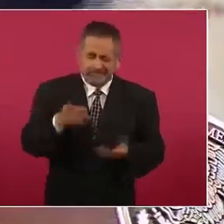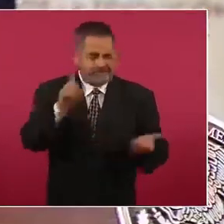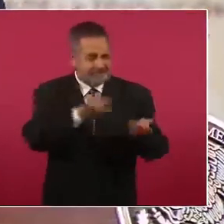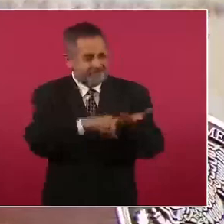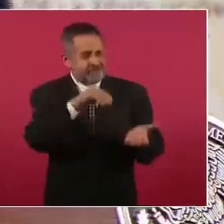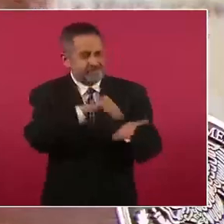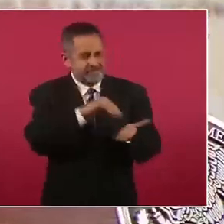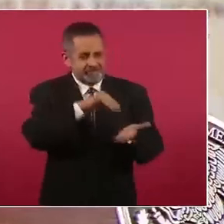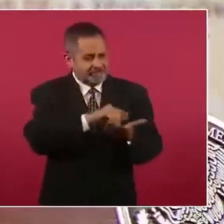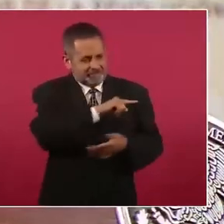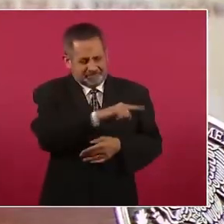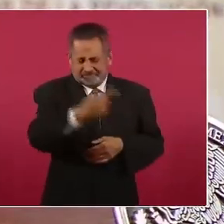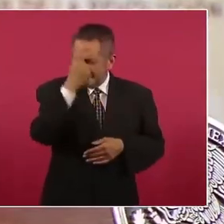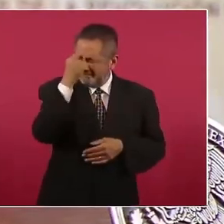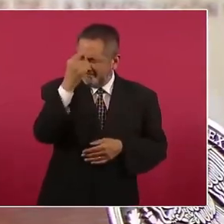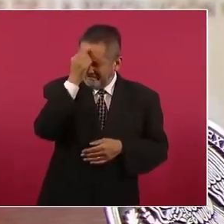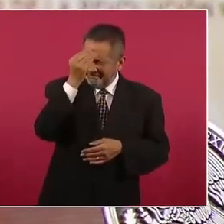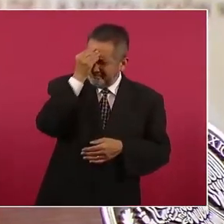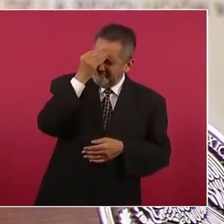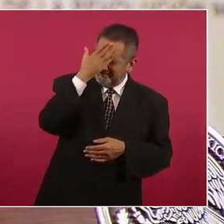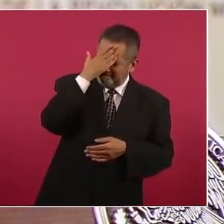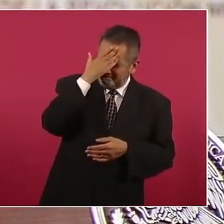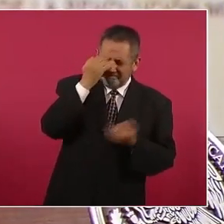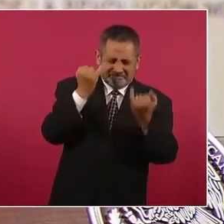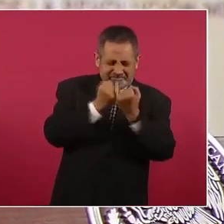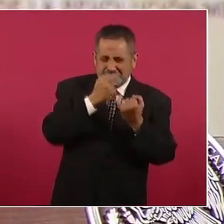Claro que hay.